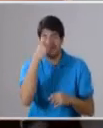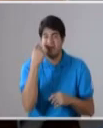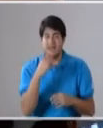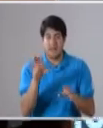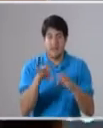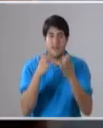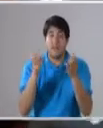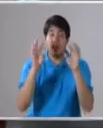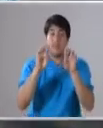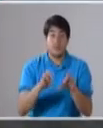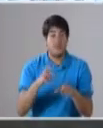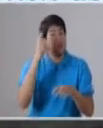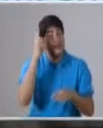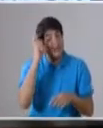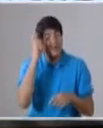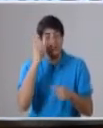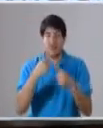escuchando.